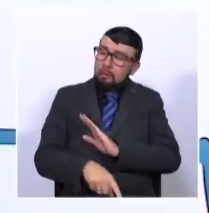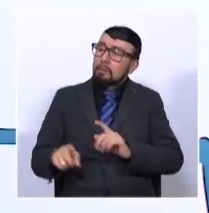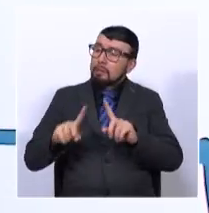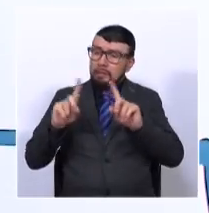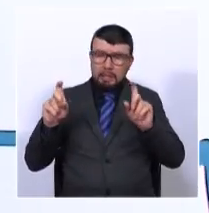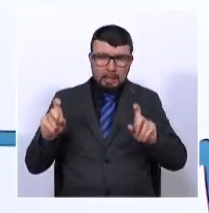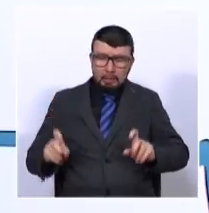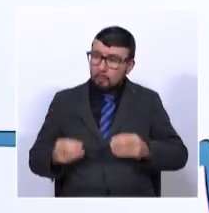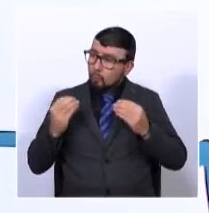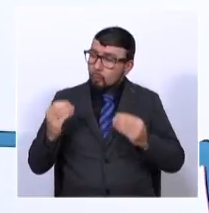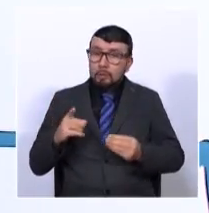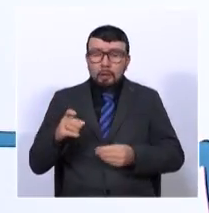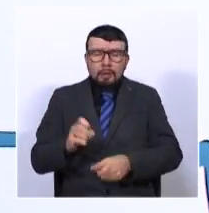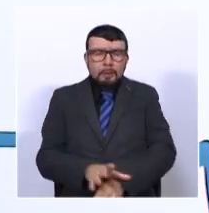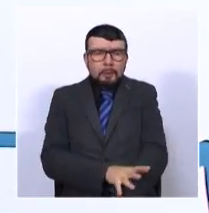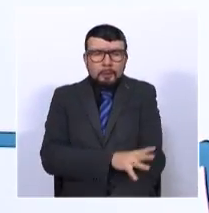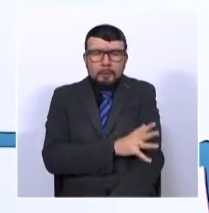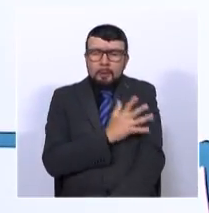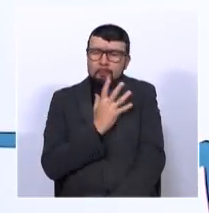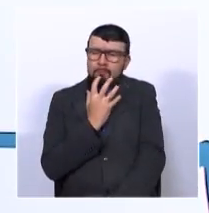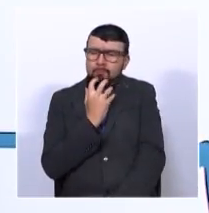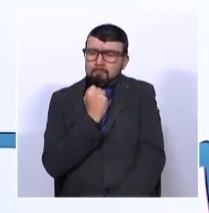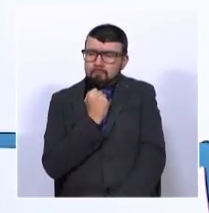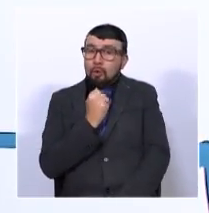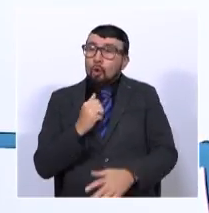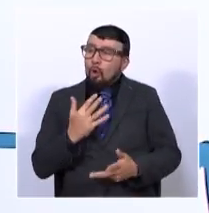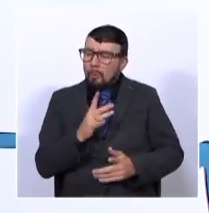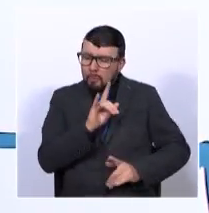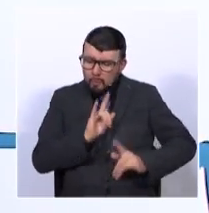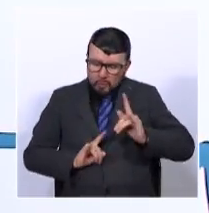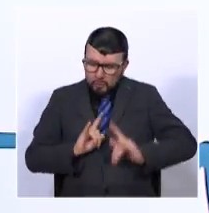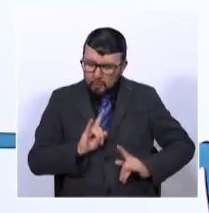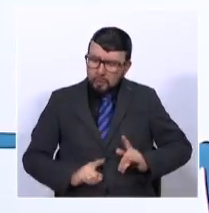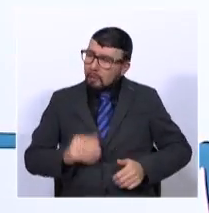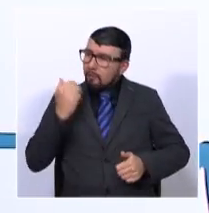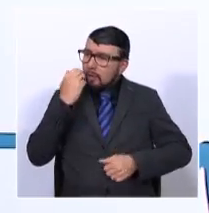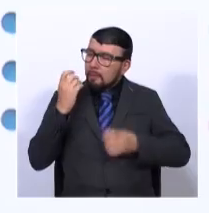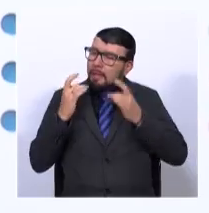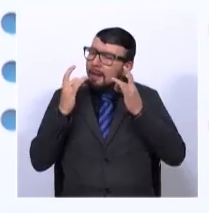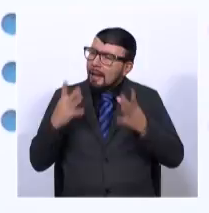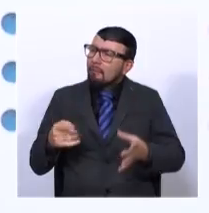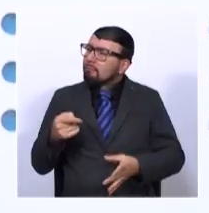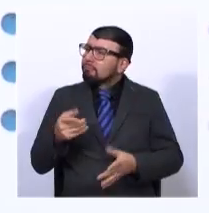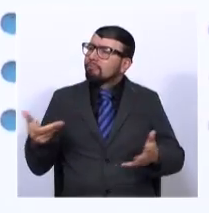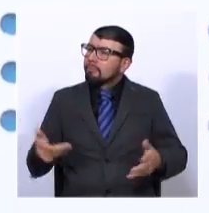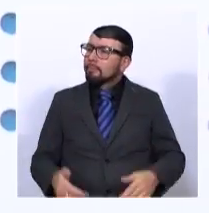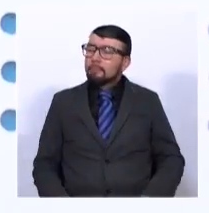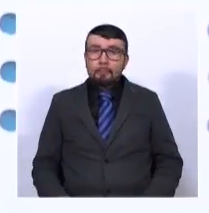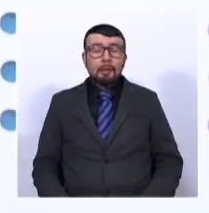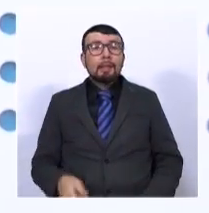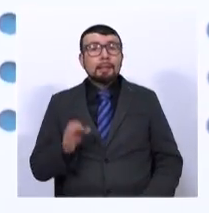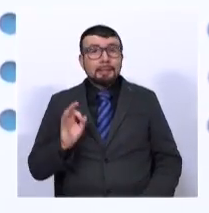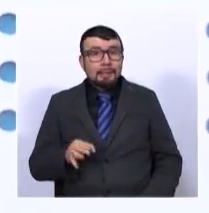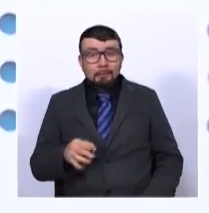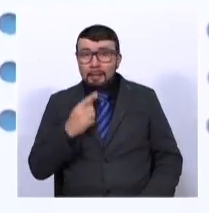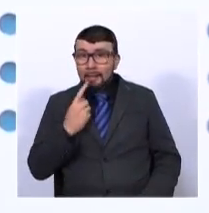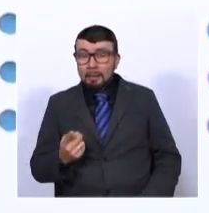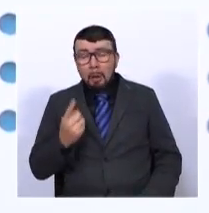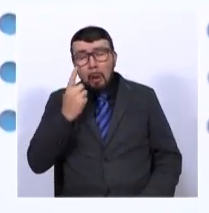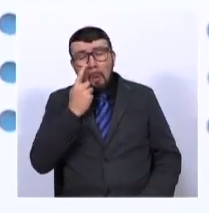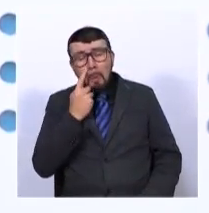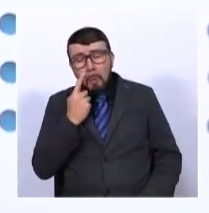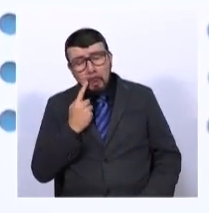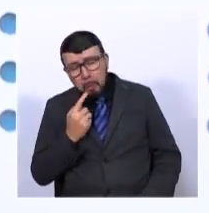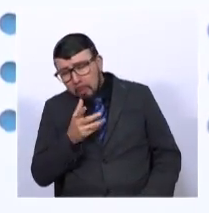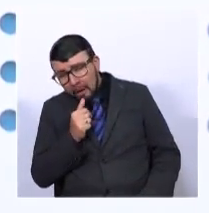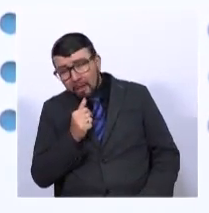Emociones reprimidas y cómo afecta y producen enfermedades graves. Bueno, siempre se dice que cuando no llora el ojo, lloran los